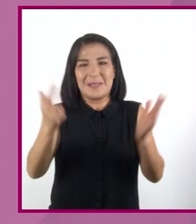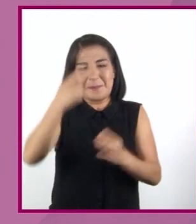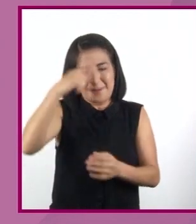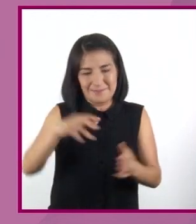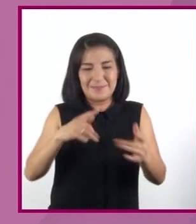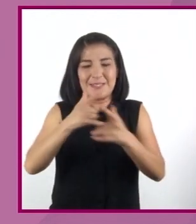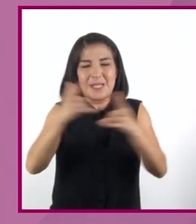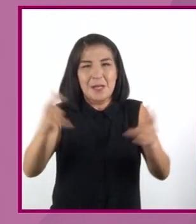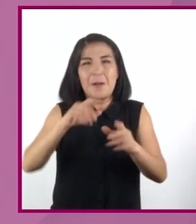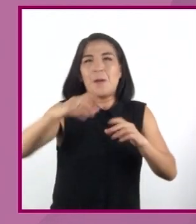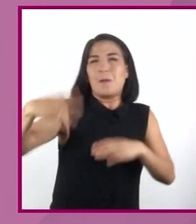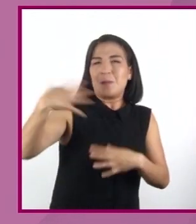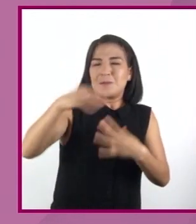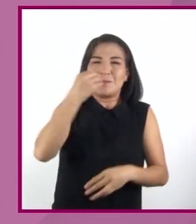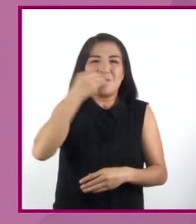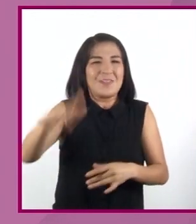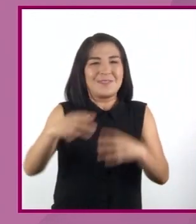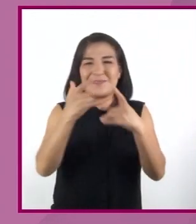Historias Extraordinarias.